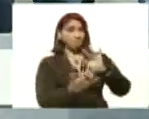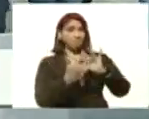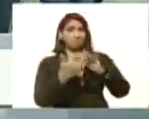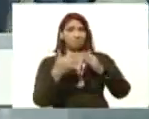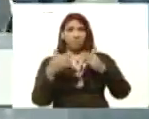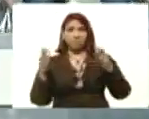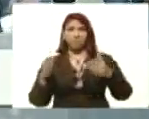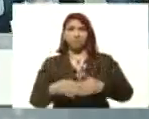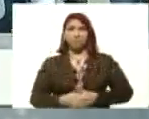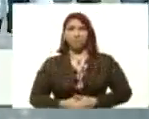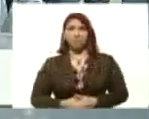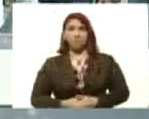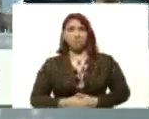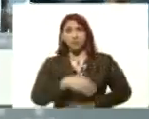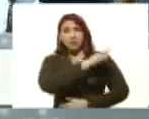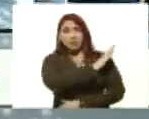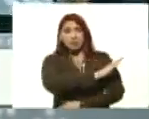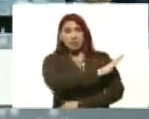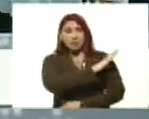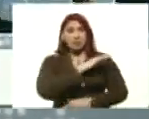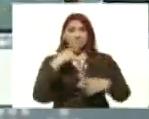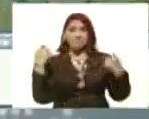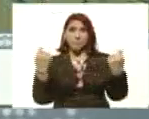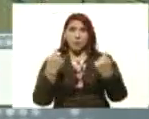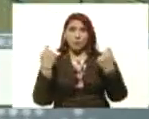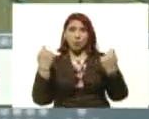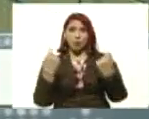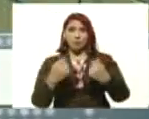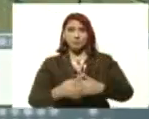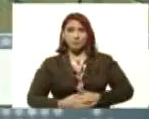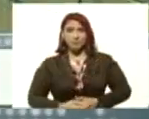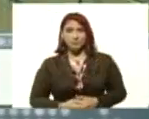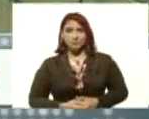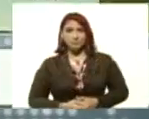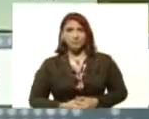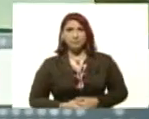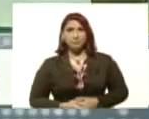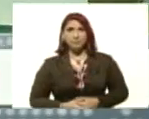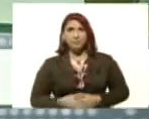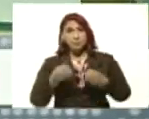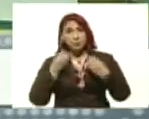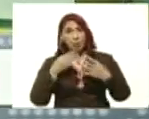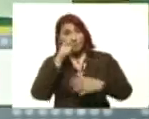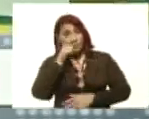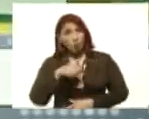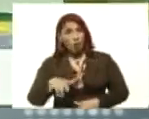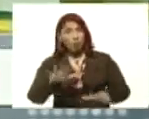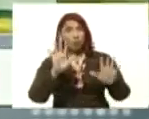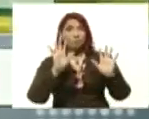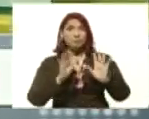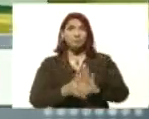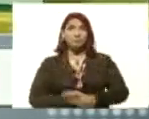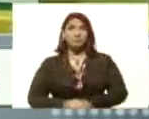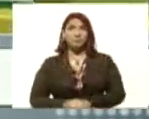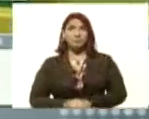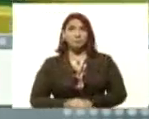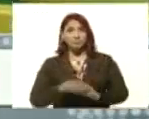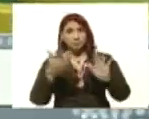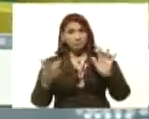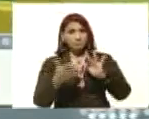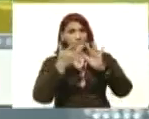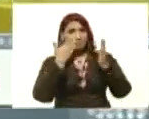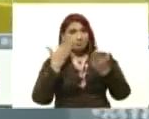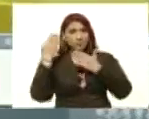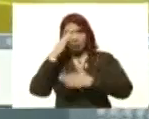inauguración de la Clínica Popular Alberto Loera. Bueno, con pueblo. ¡Adelante,